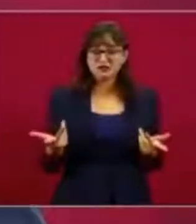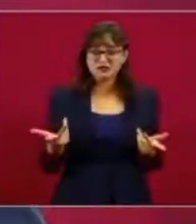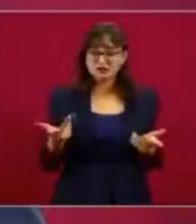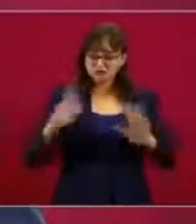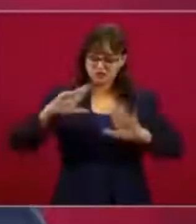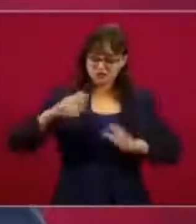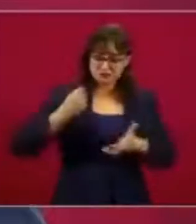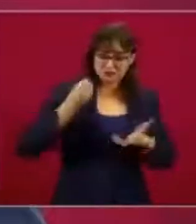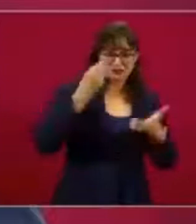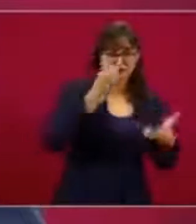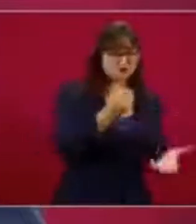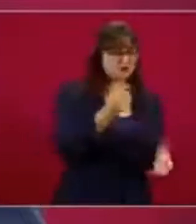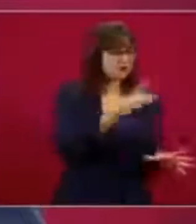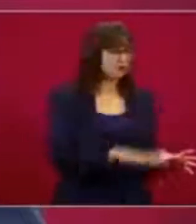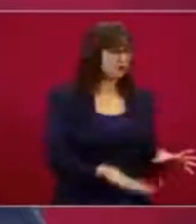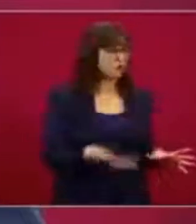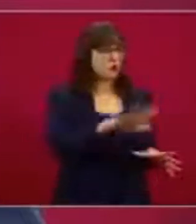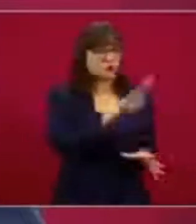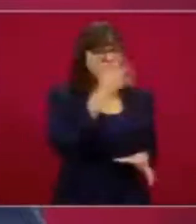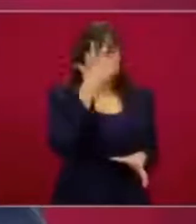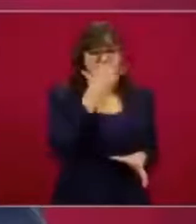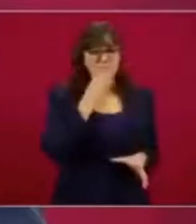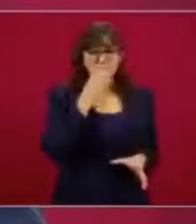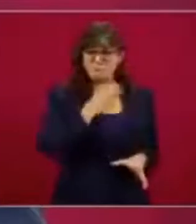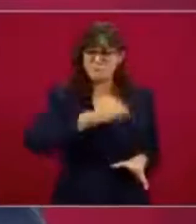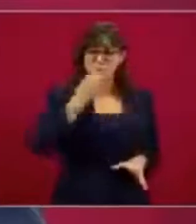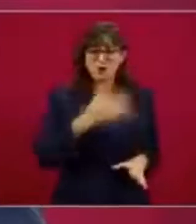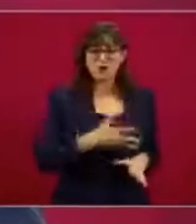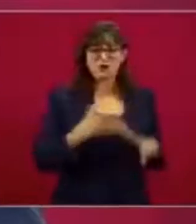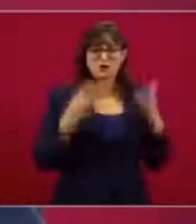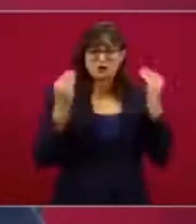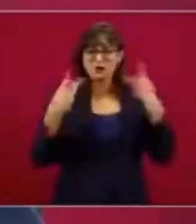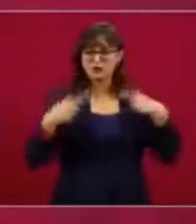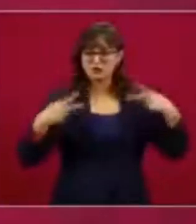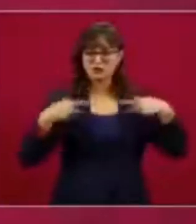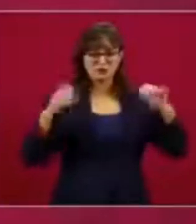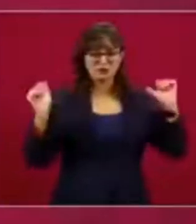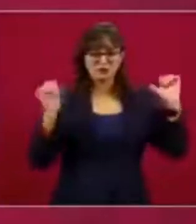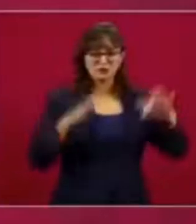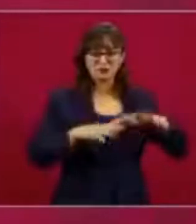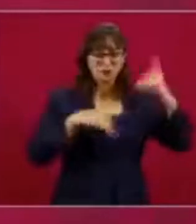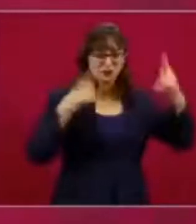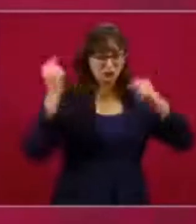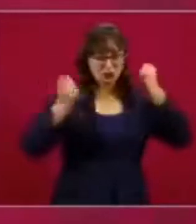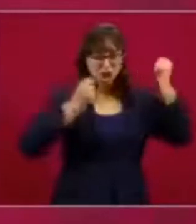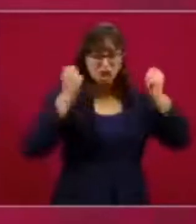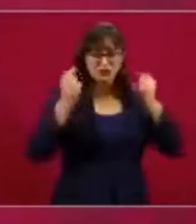Mazatlán, que es bellísimo y además que está llegando mucho turismo,